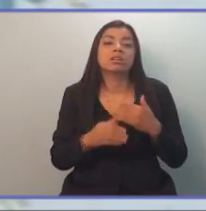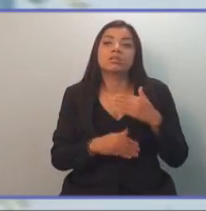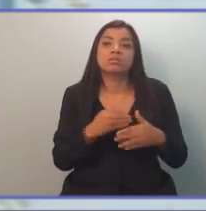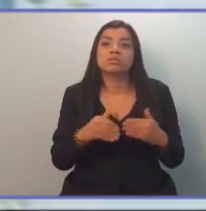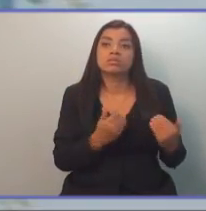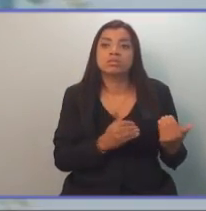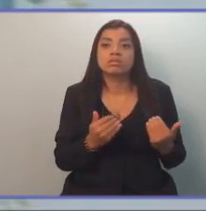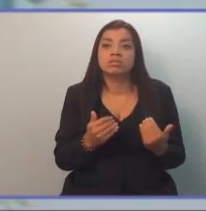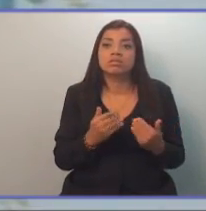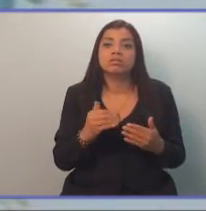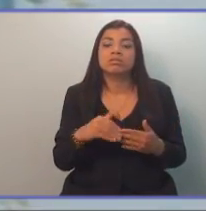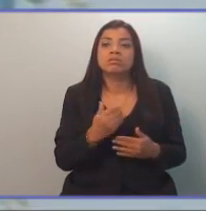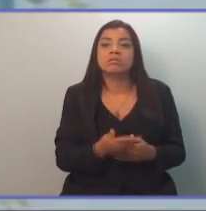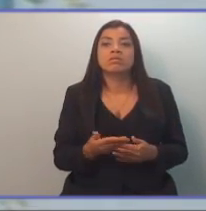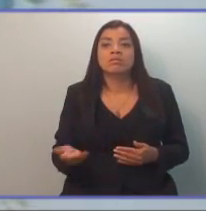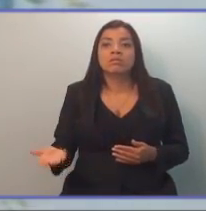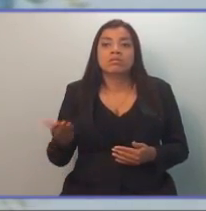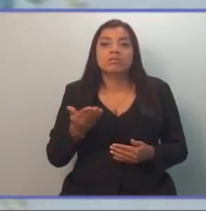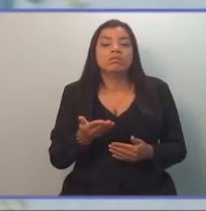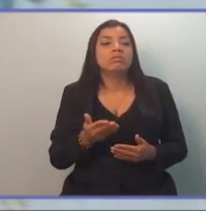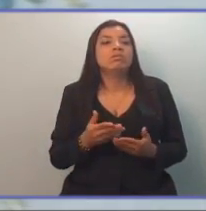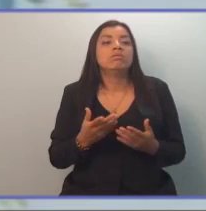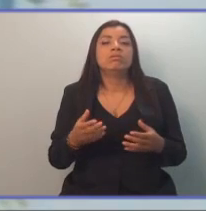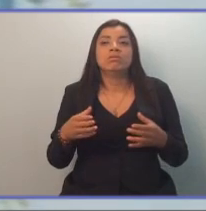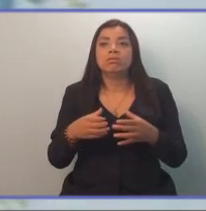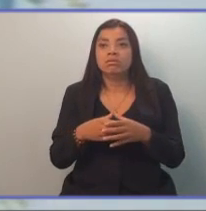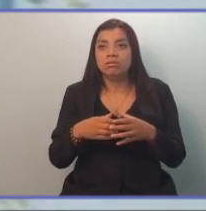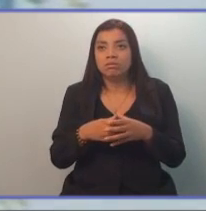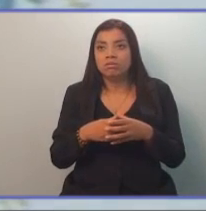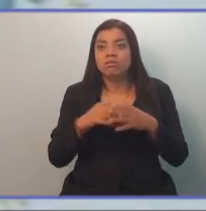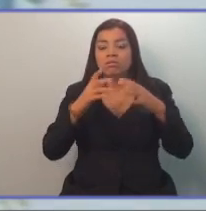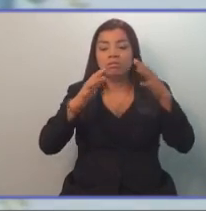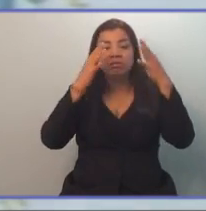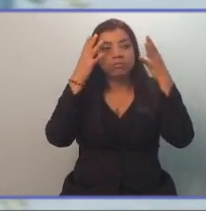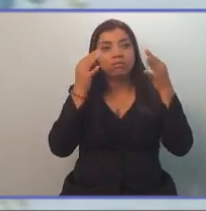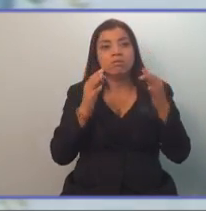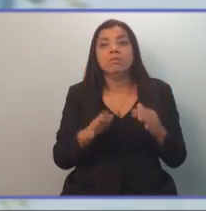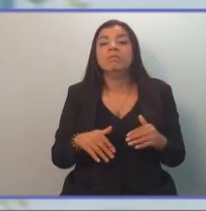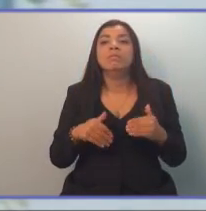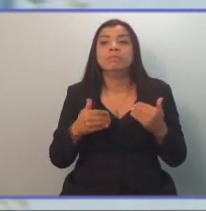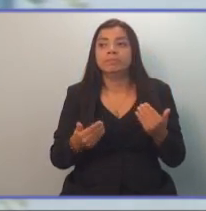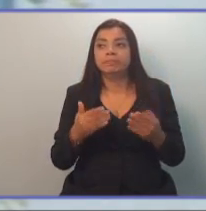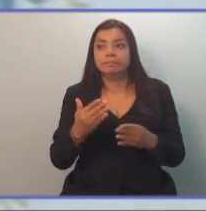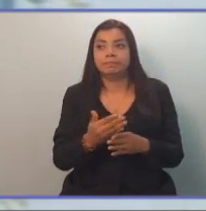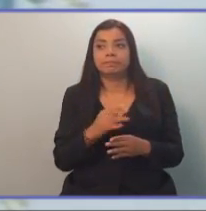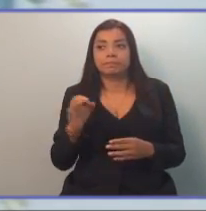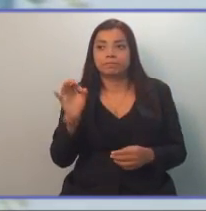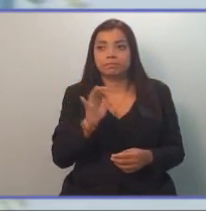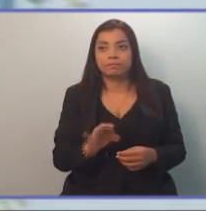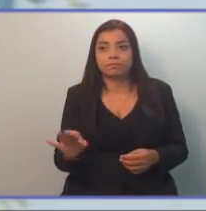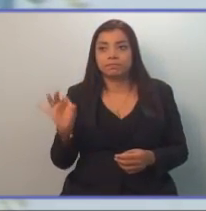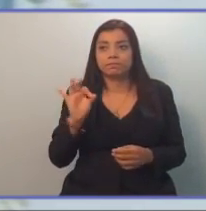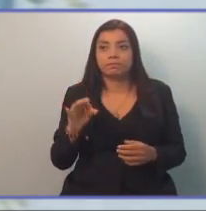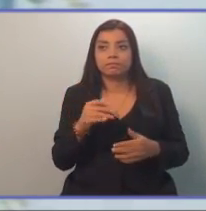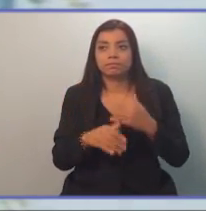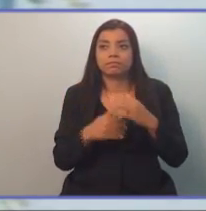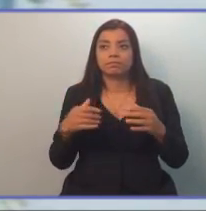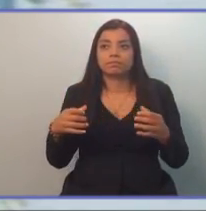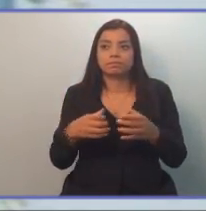en ciertos aspectos y Corte Plena ha tenido que tomar decisiones para ir mejorando ese modelo de centros